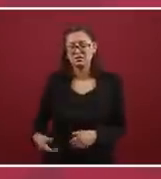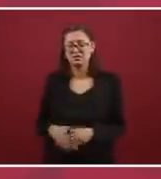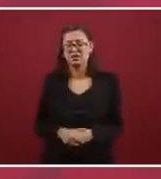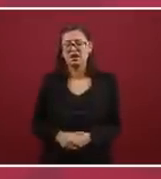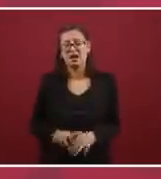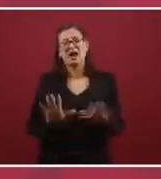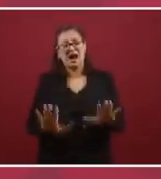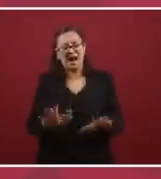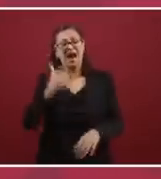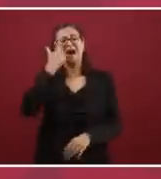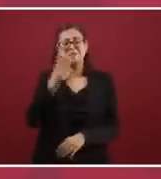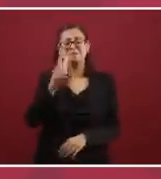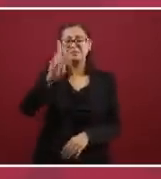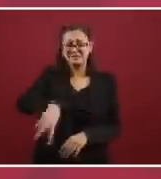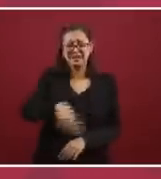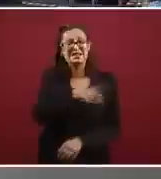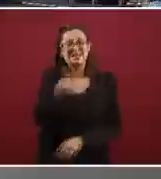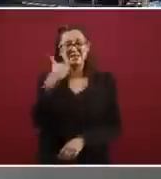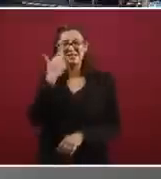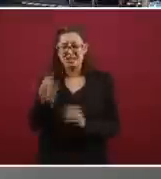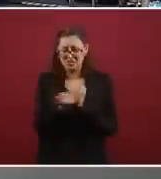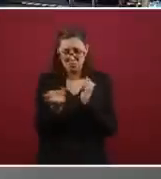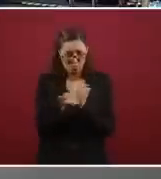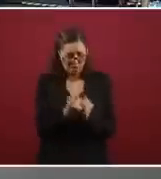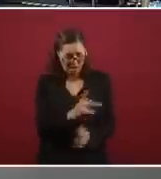A ver, ¿quieren que sea como antes?